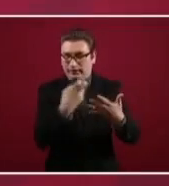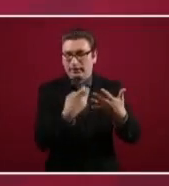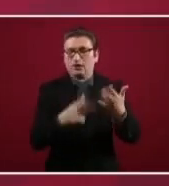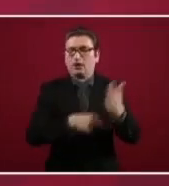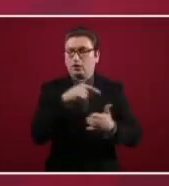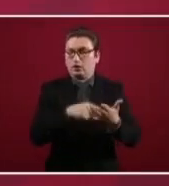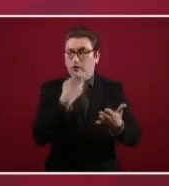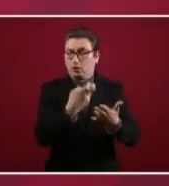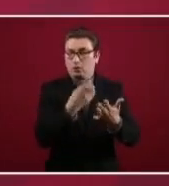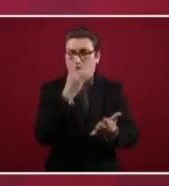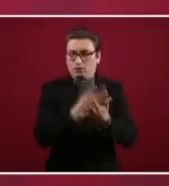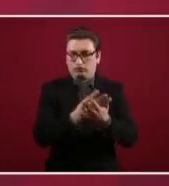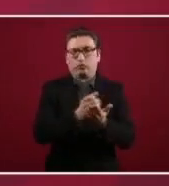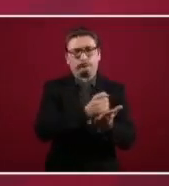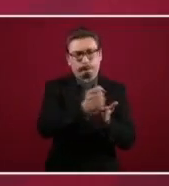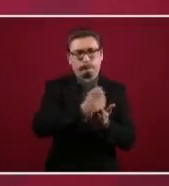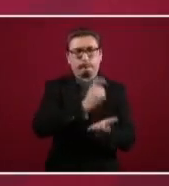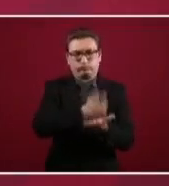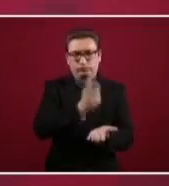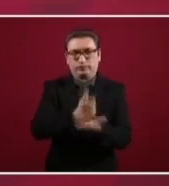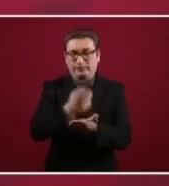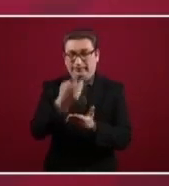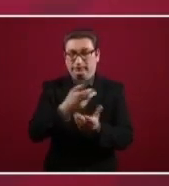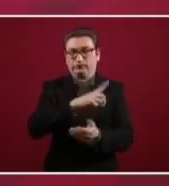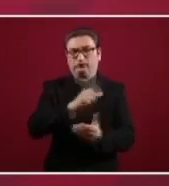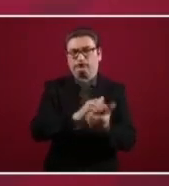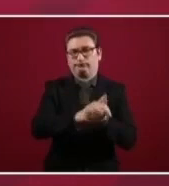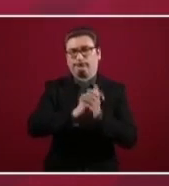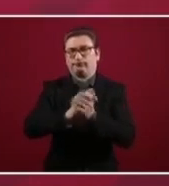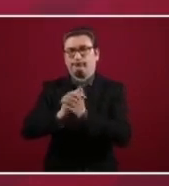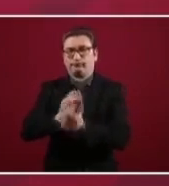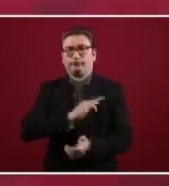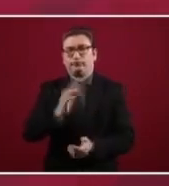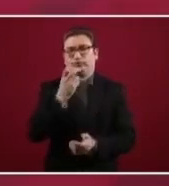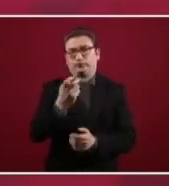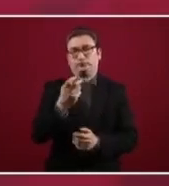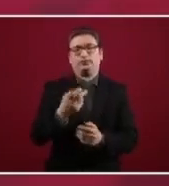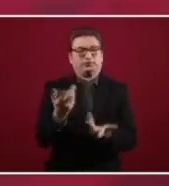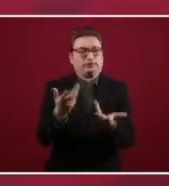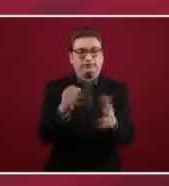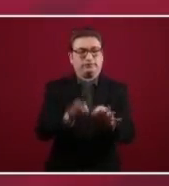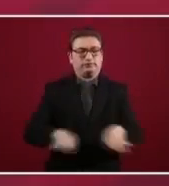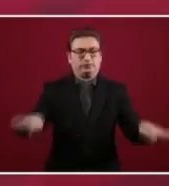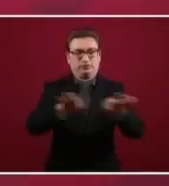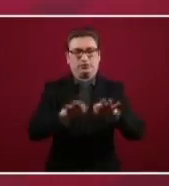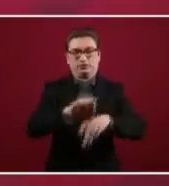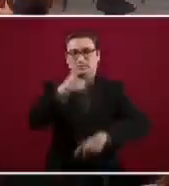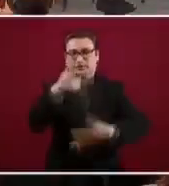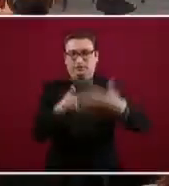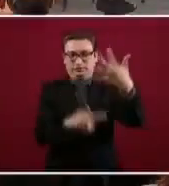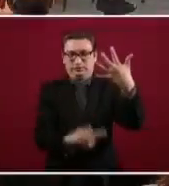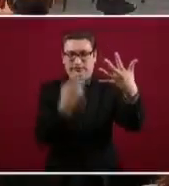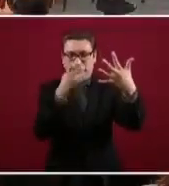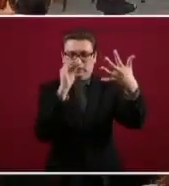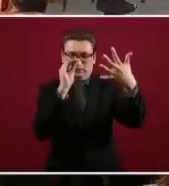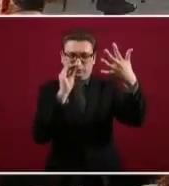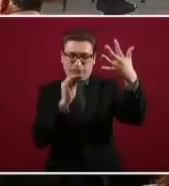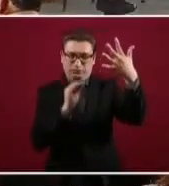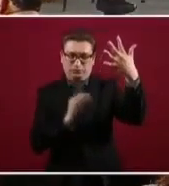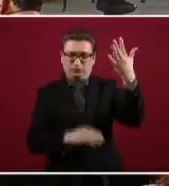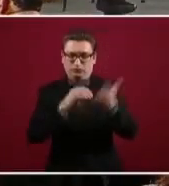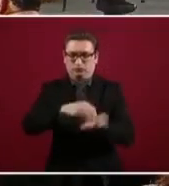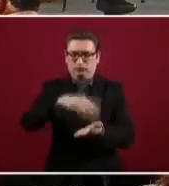la importancia de de dar preferencia a lo local a los establecimientos que están